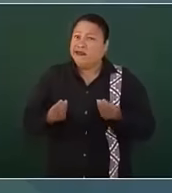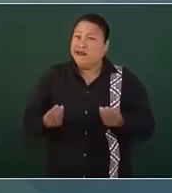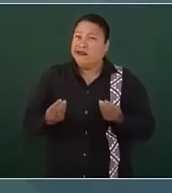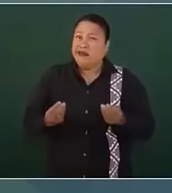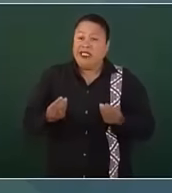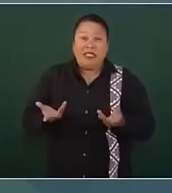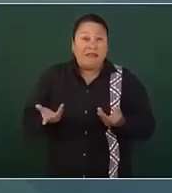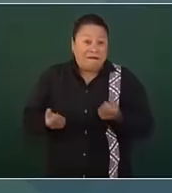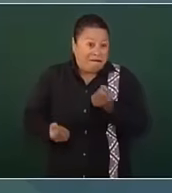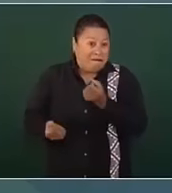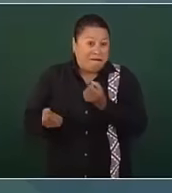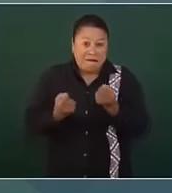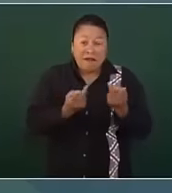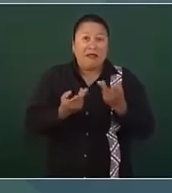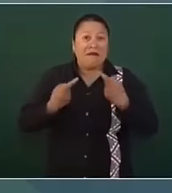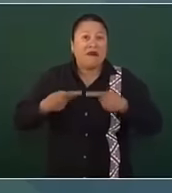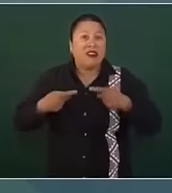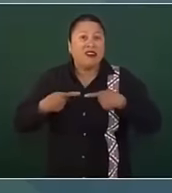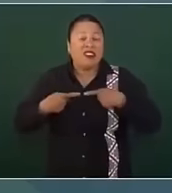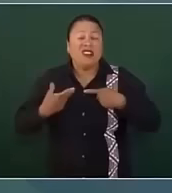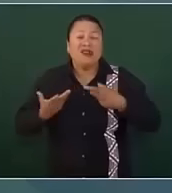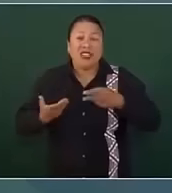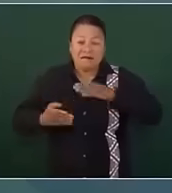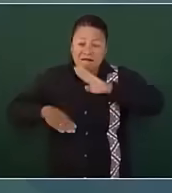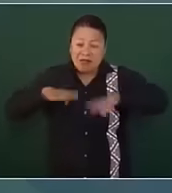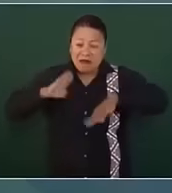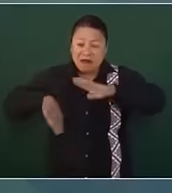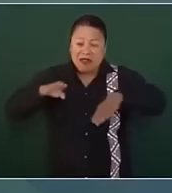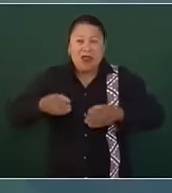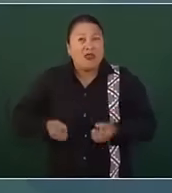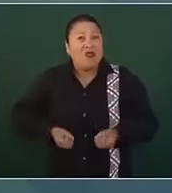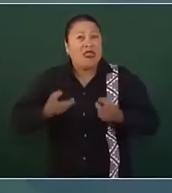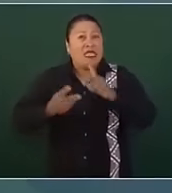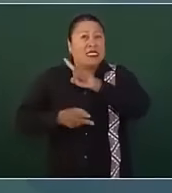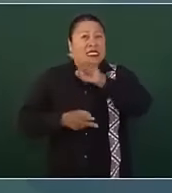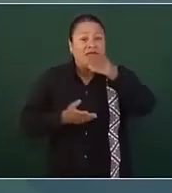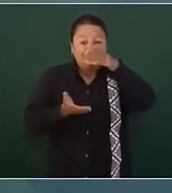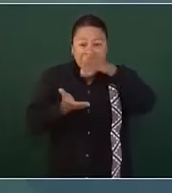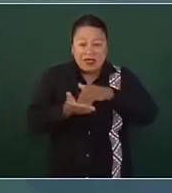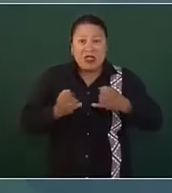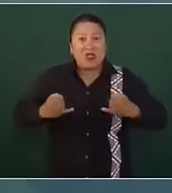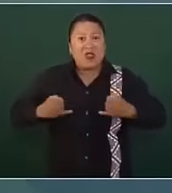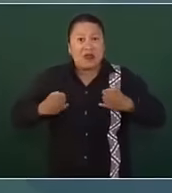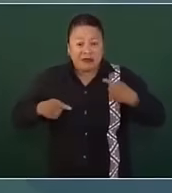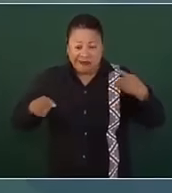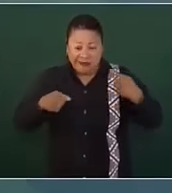Pierden la vida 100,000 jóvenes por año,